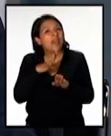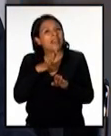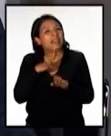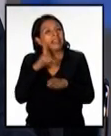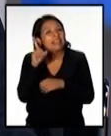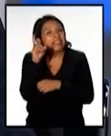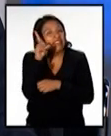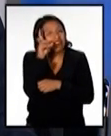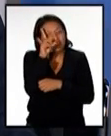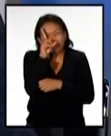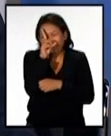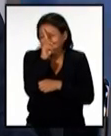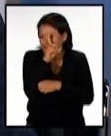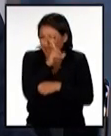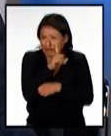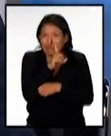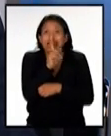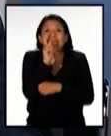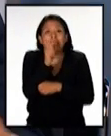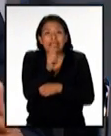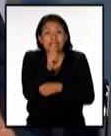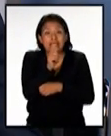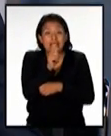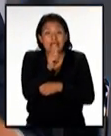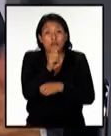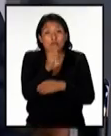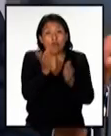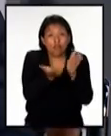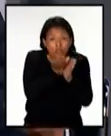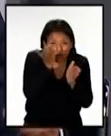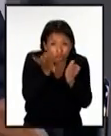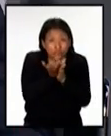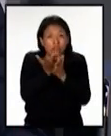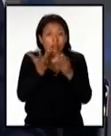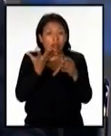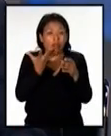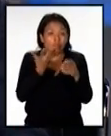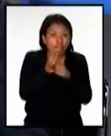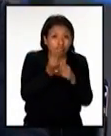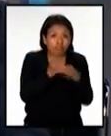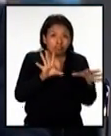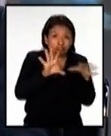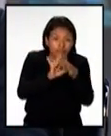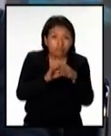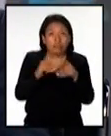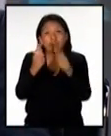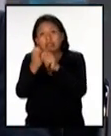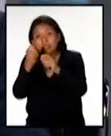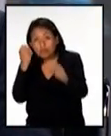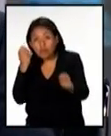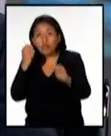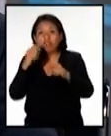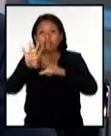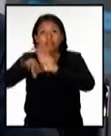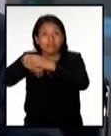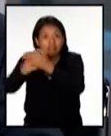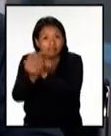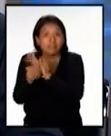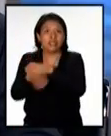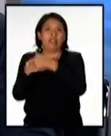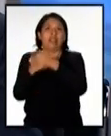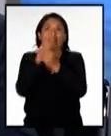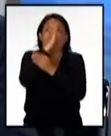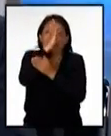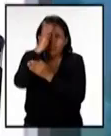los espacios físicos, el transporte público, los lavabos, todo lo que hemos visto, los libreros, los